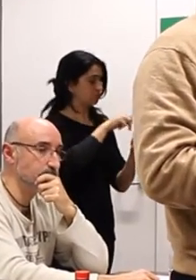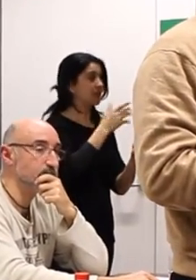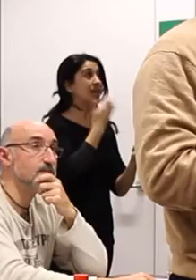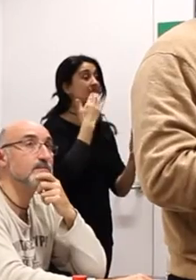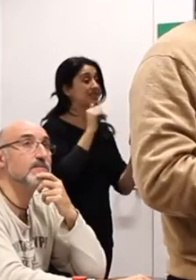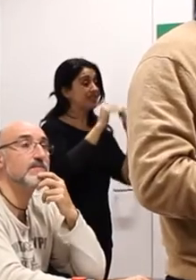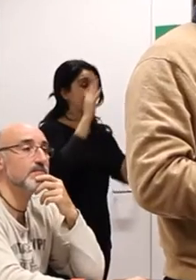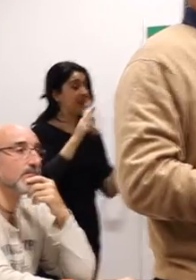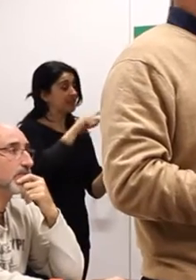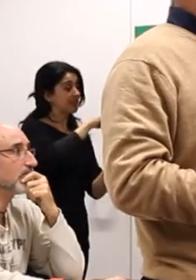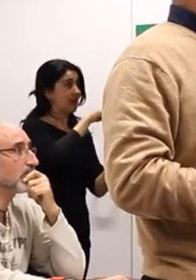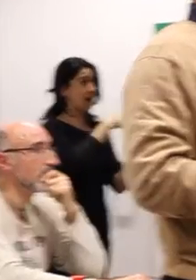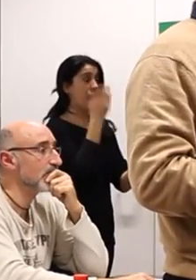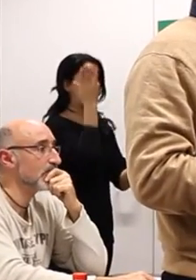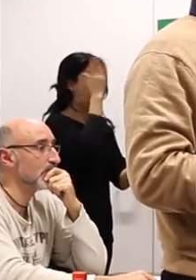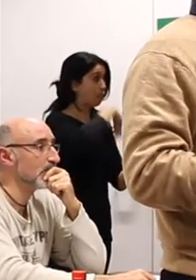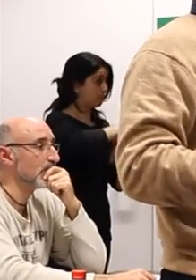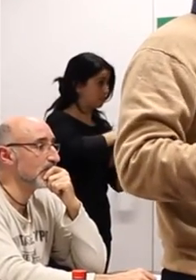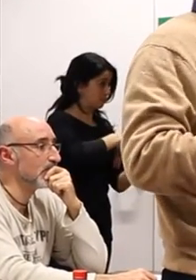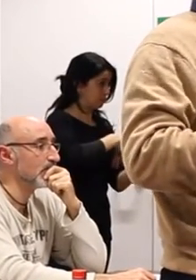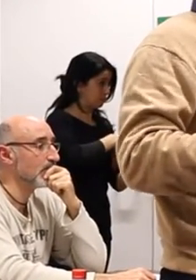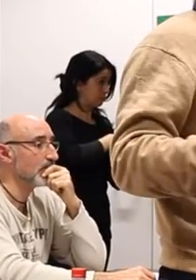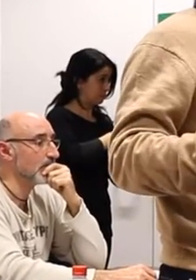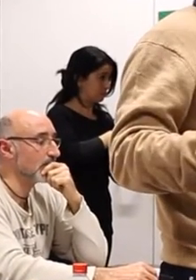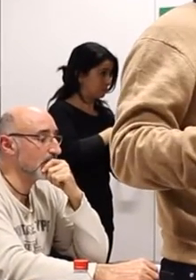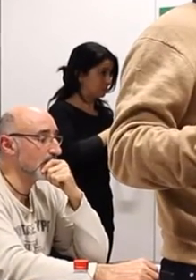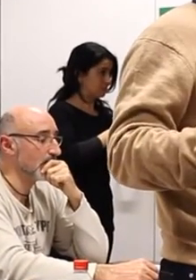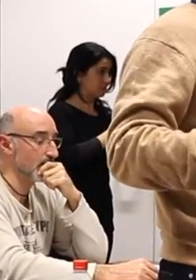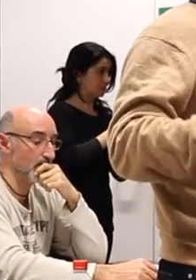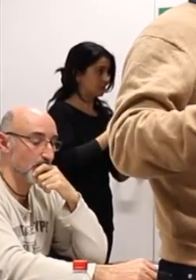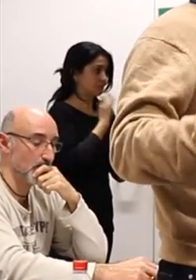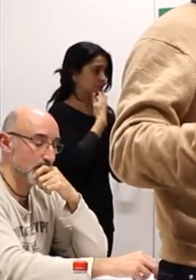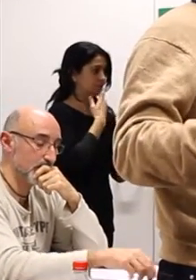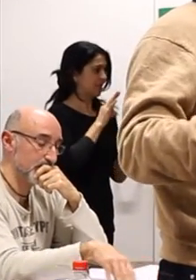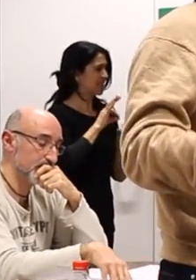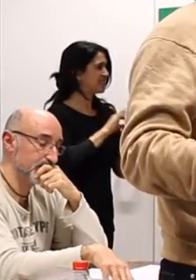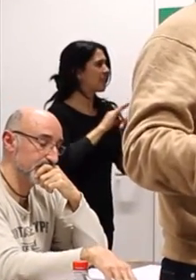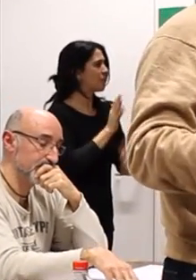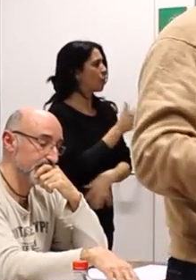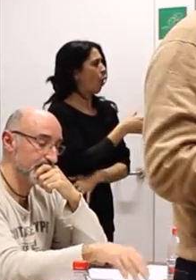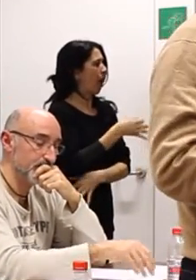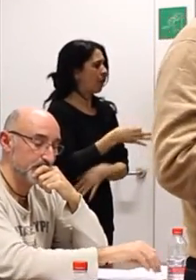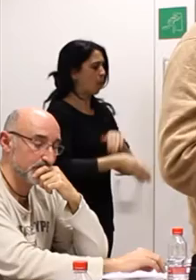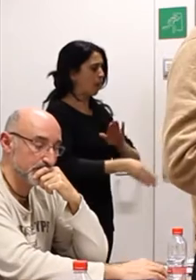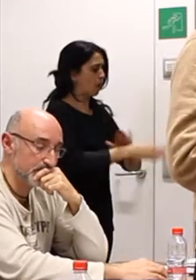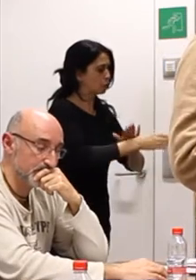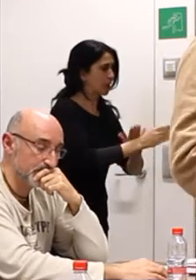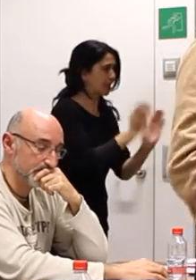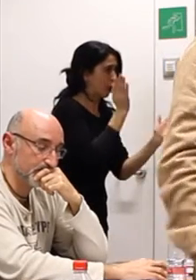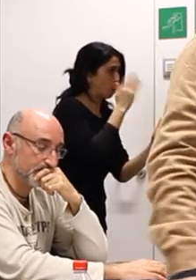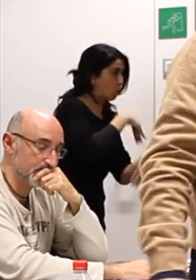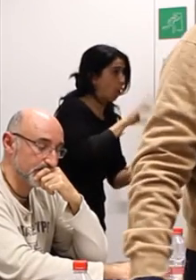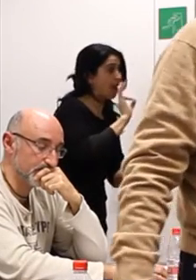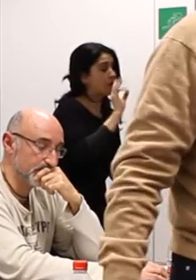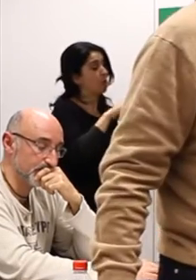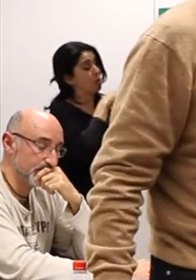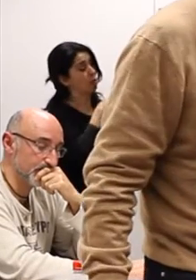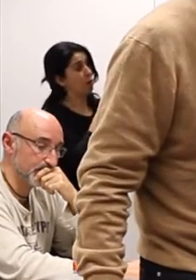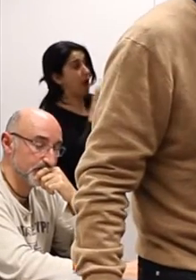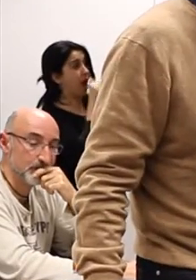otra cosa o se tienen dificultades para tener un suministro adecuado y constante, se encontraría en situación de pobreza